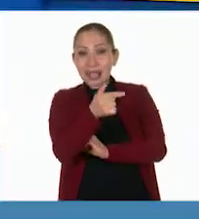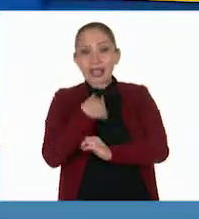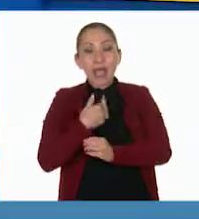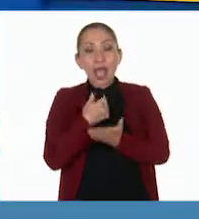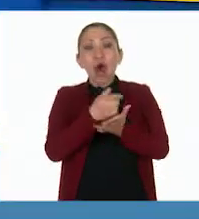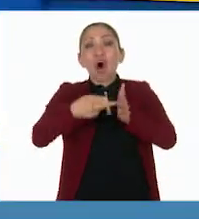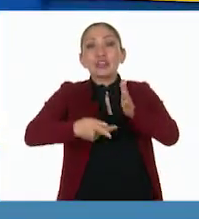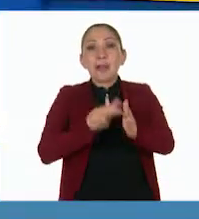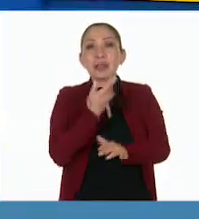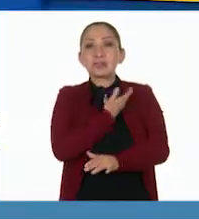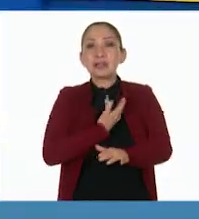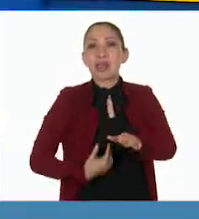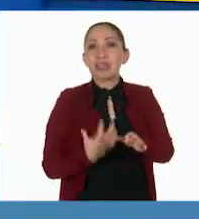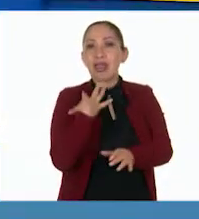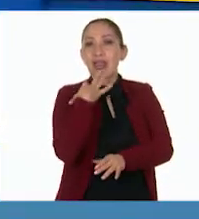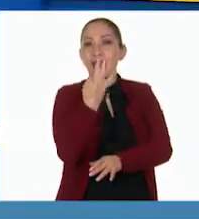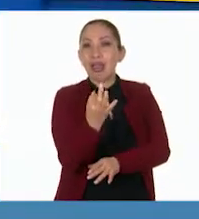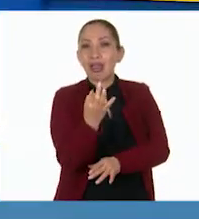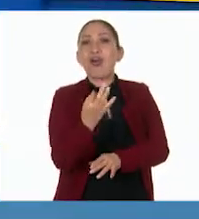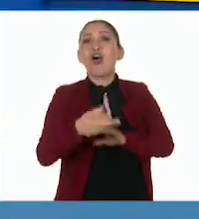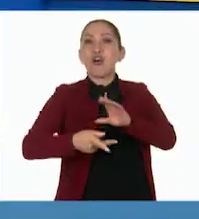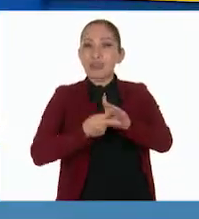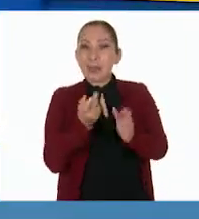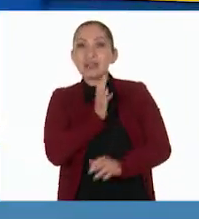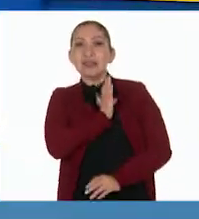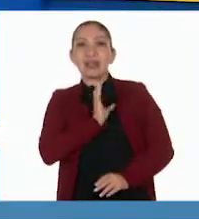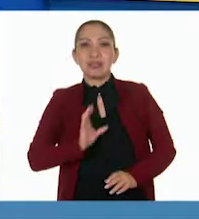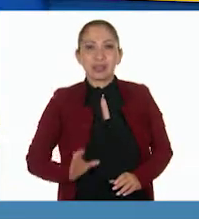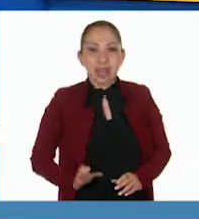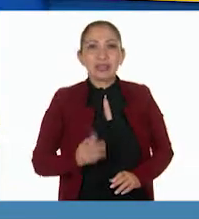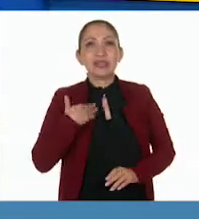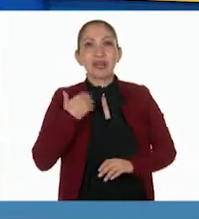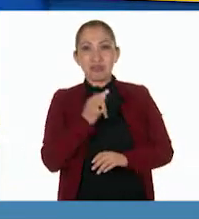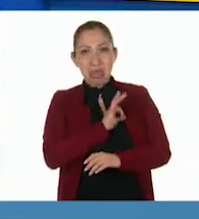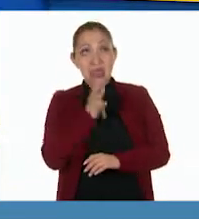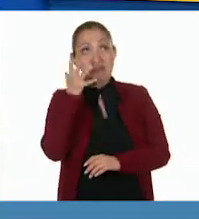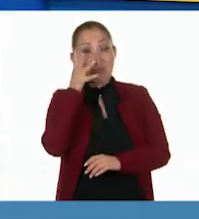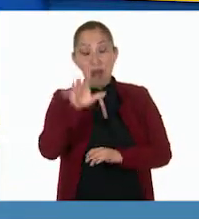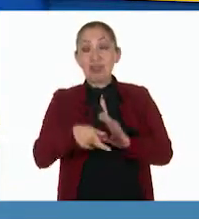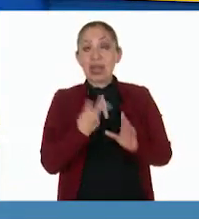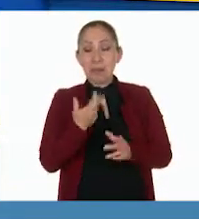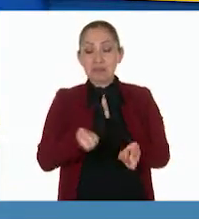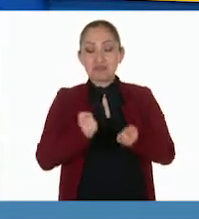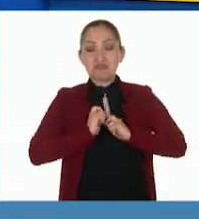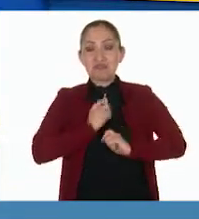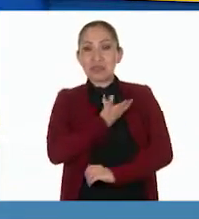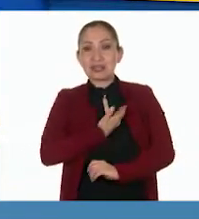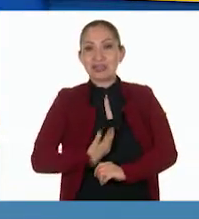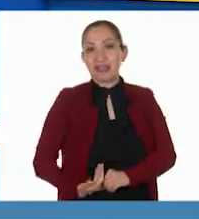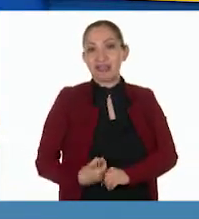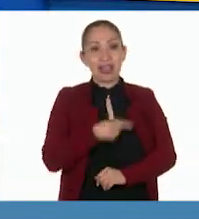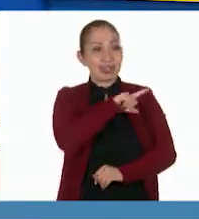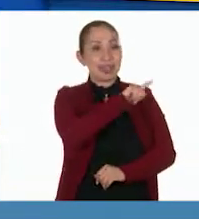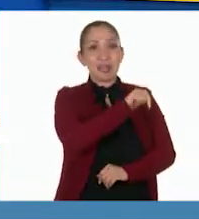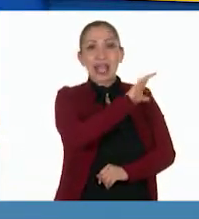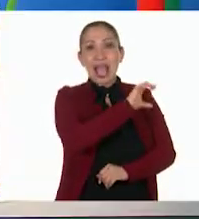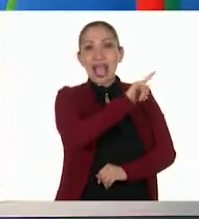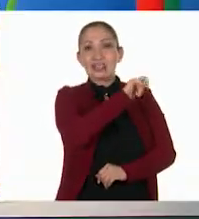la reelección presidencial, volvió a surgir como un candidato con muchas posibilidades de regresar al poder después de